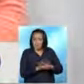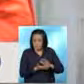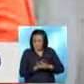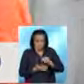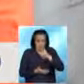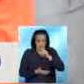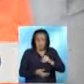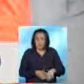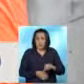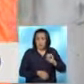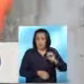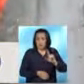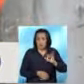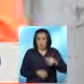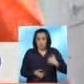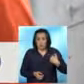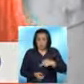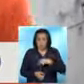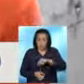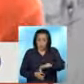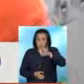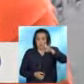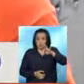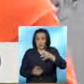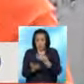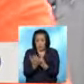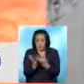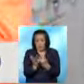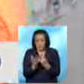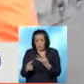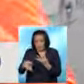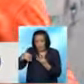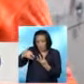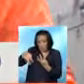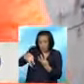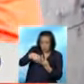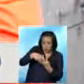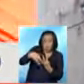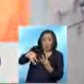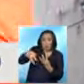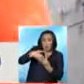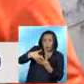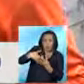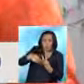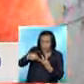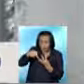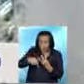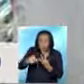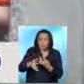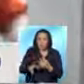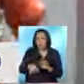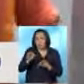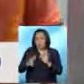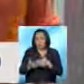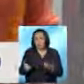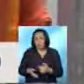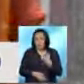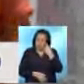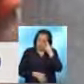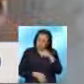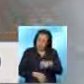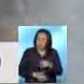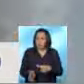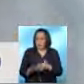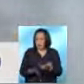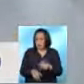Sedapal. Bueno, nosotros la encontramos acá en La Tarjea, como siempre encontramos perros, animales acá tirados, entonces nosotros pensábamos que